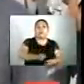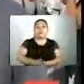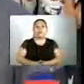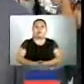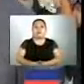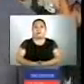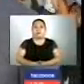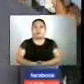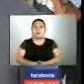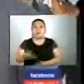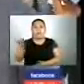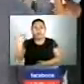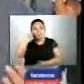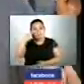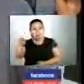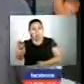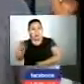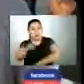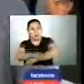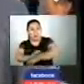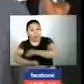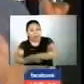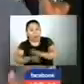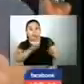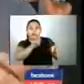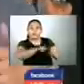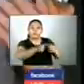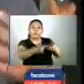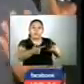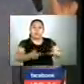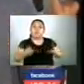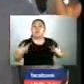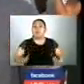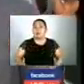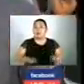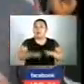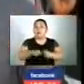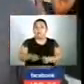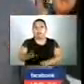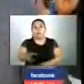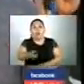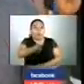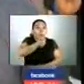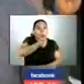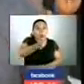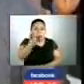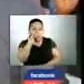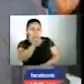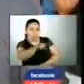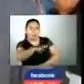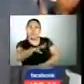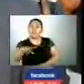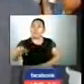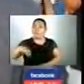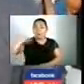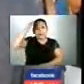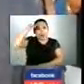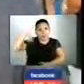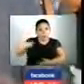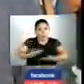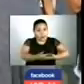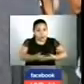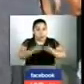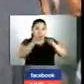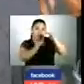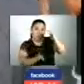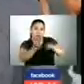manera en que lo apresaron, la vulneración de derechos, porque incluso algunos medios expusieron a su familia, a su hija, que es una menor de